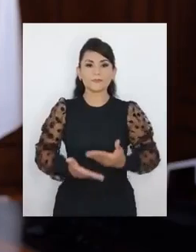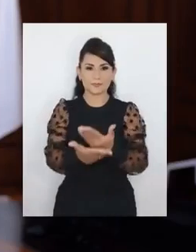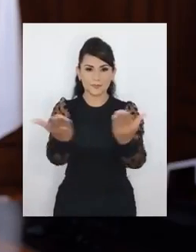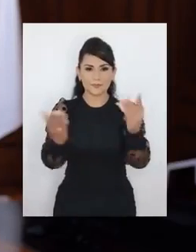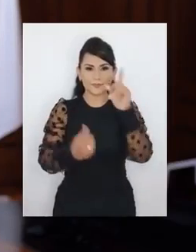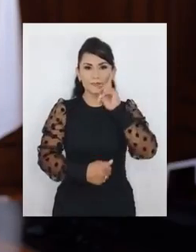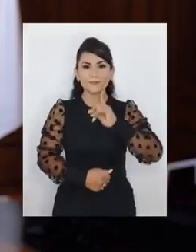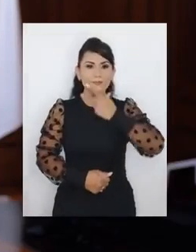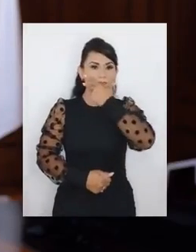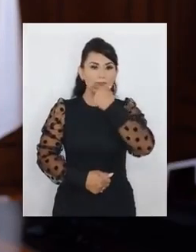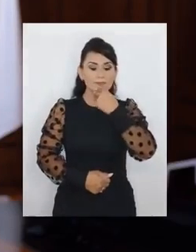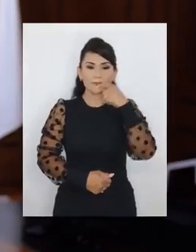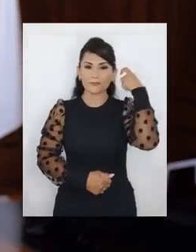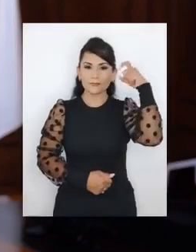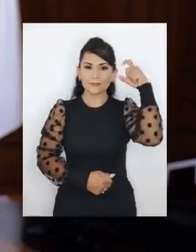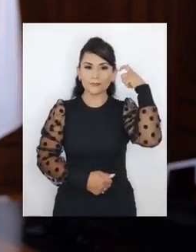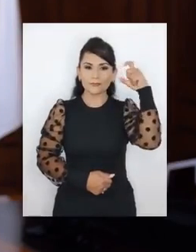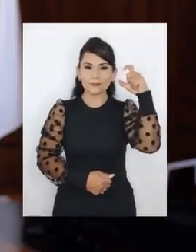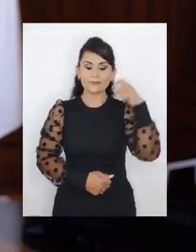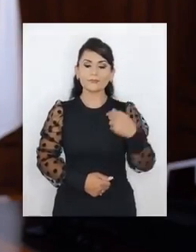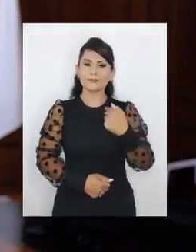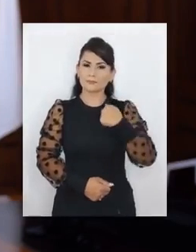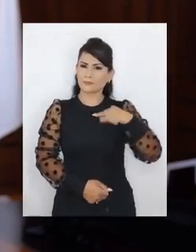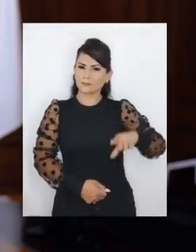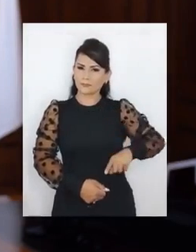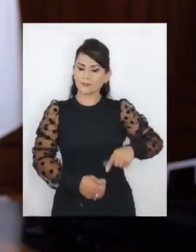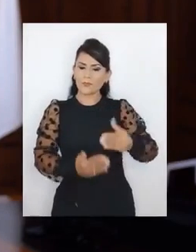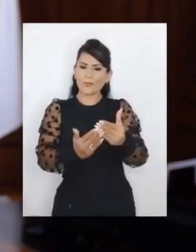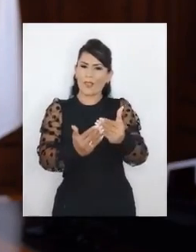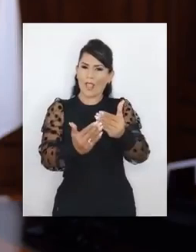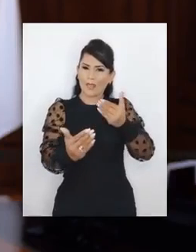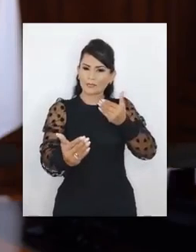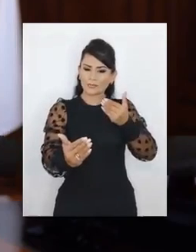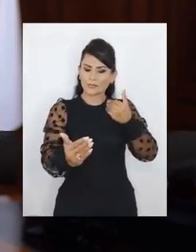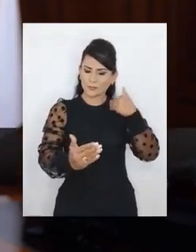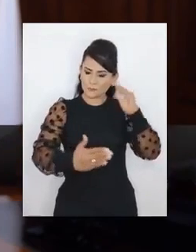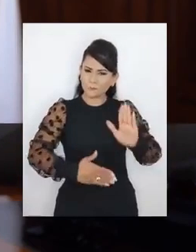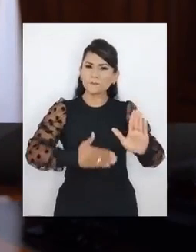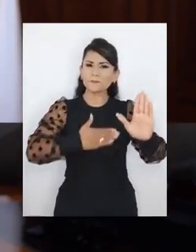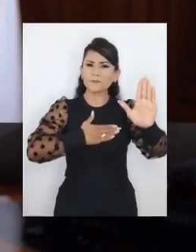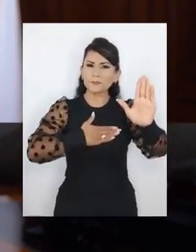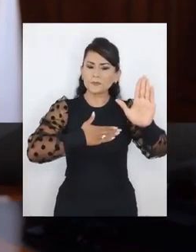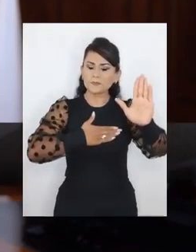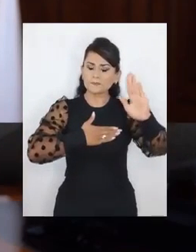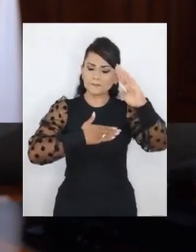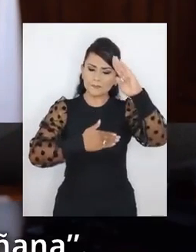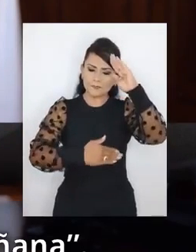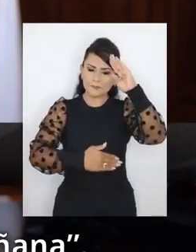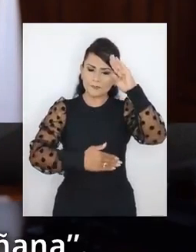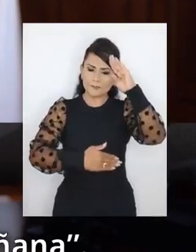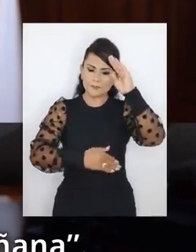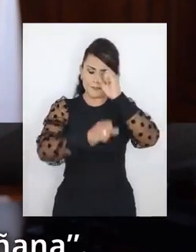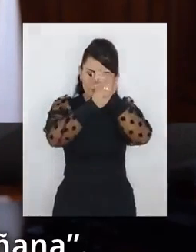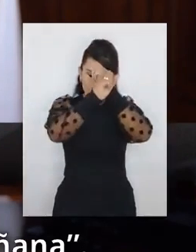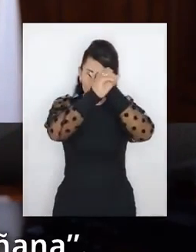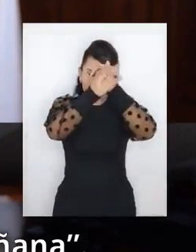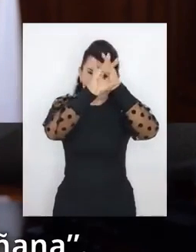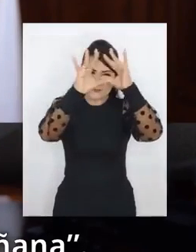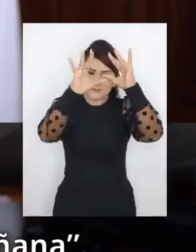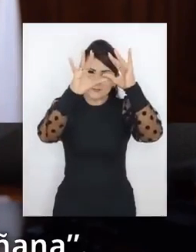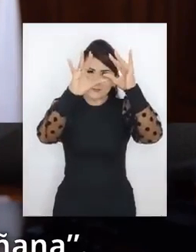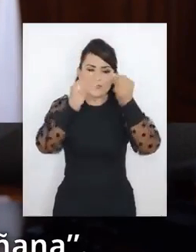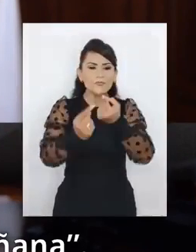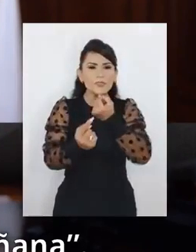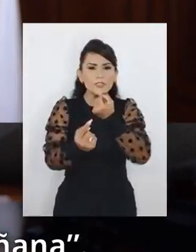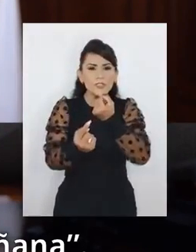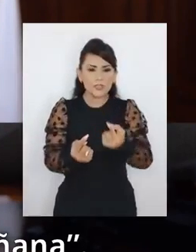desde este martes querétaro es la segunda entidad del país con deuda cero producto de finanzas sanas a pesar de